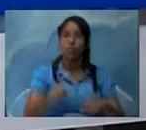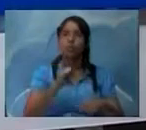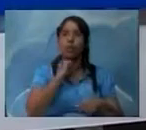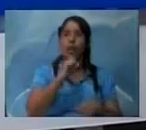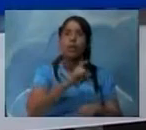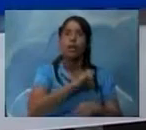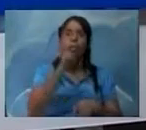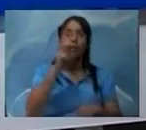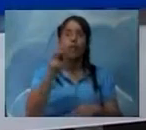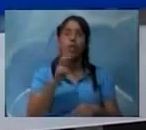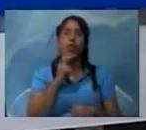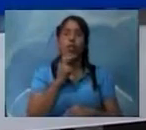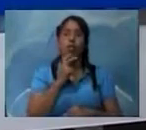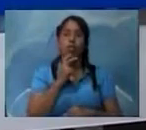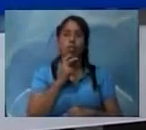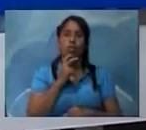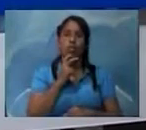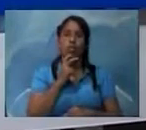de oro.